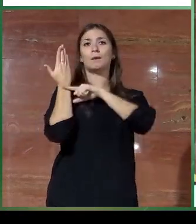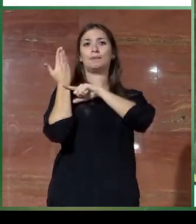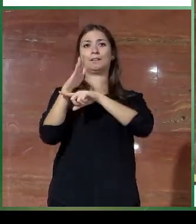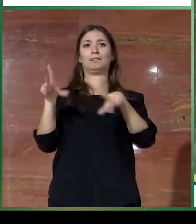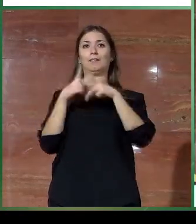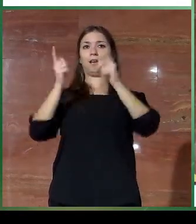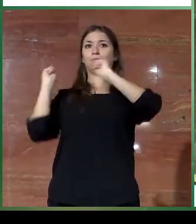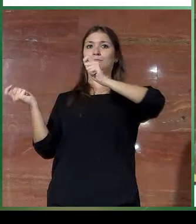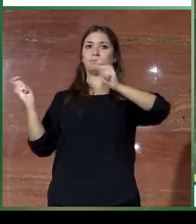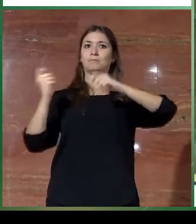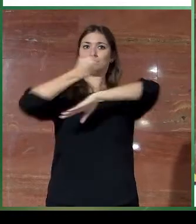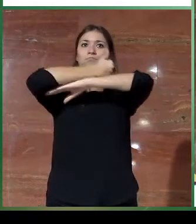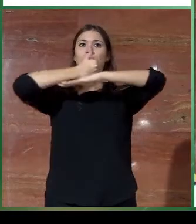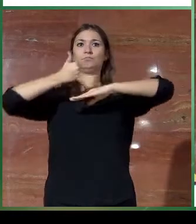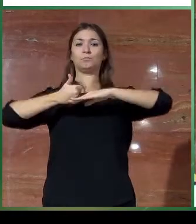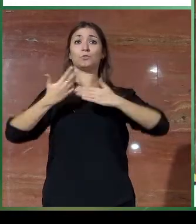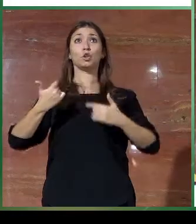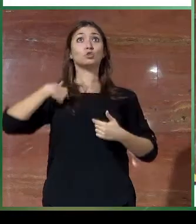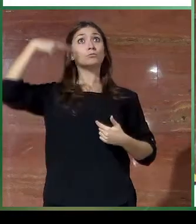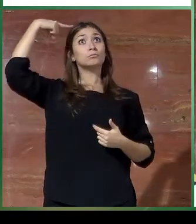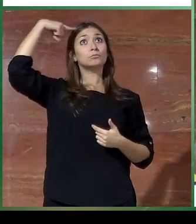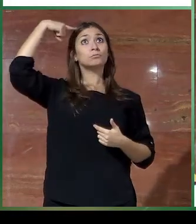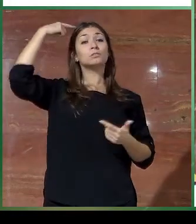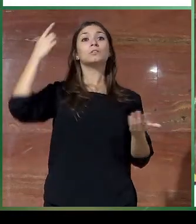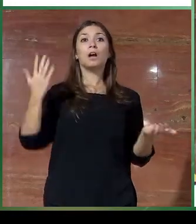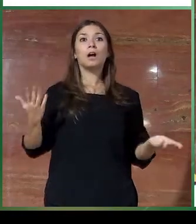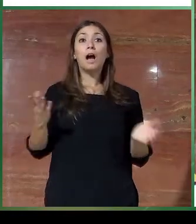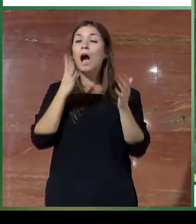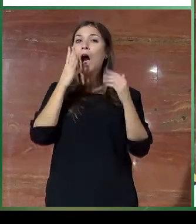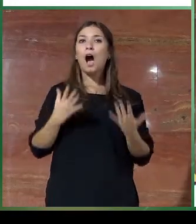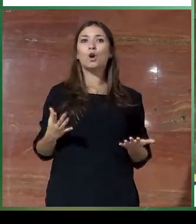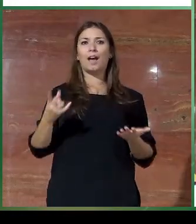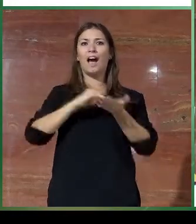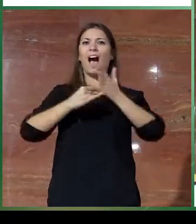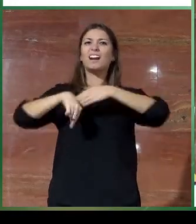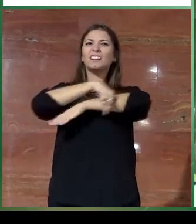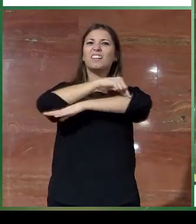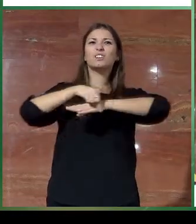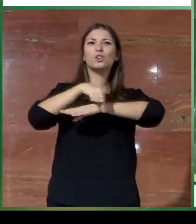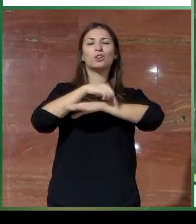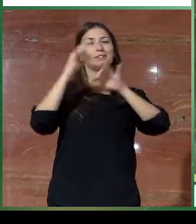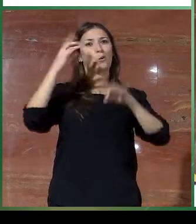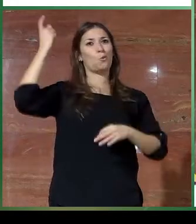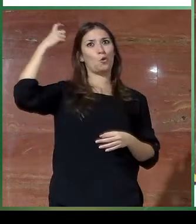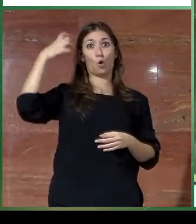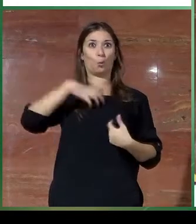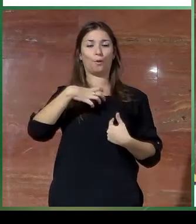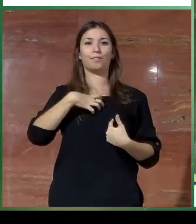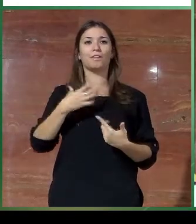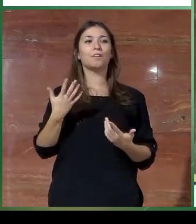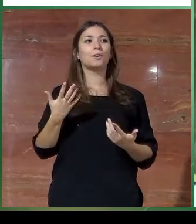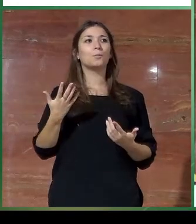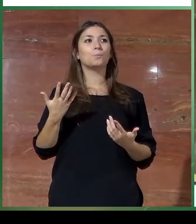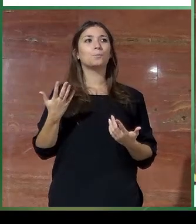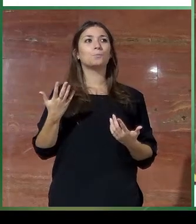¿no? A mí se me ha venido a la cabeza de que ahora mismo a ningún arquitecto se le ocurre, entre otras cosas porque no puede,